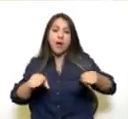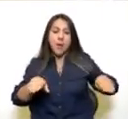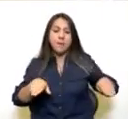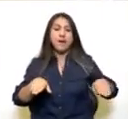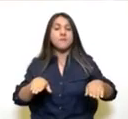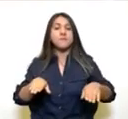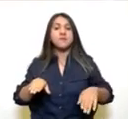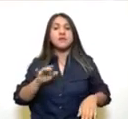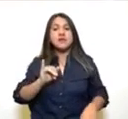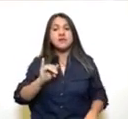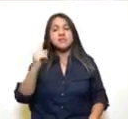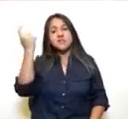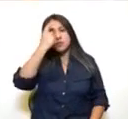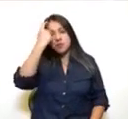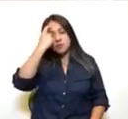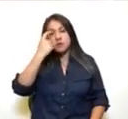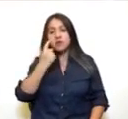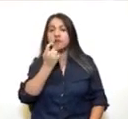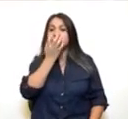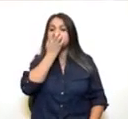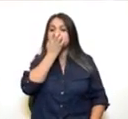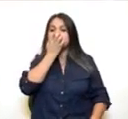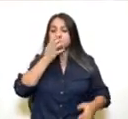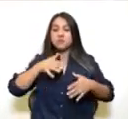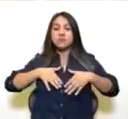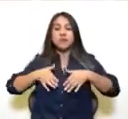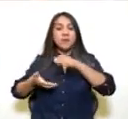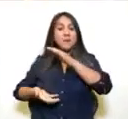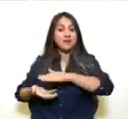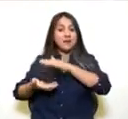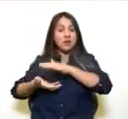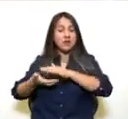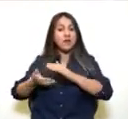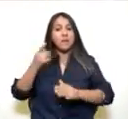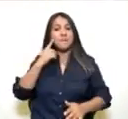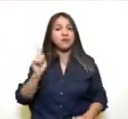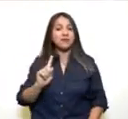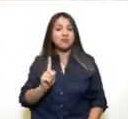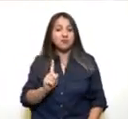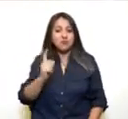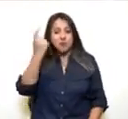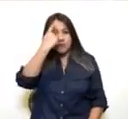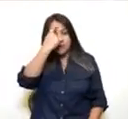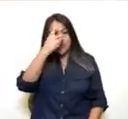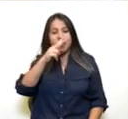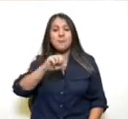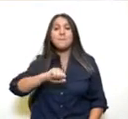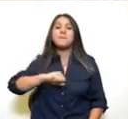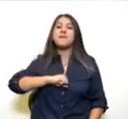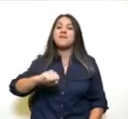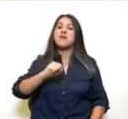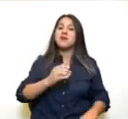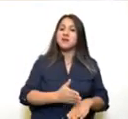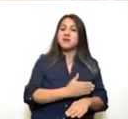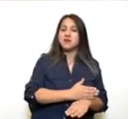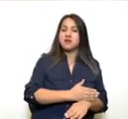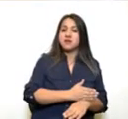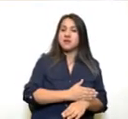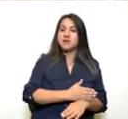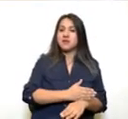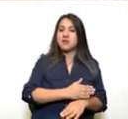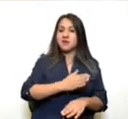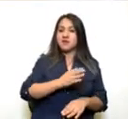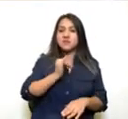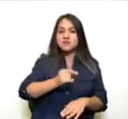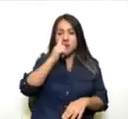los ventiladores ventiladores pero no se preocupó de prevenir creo que